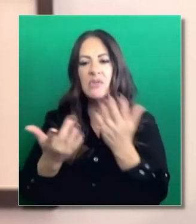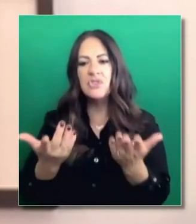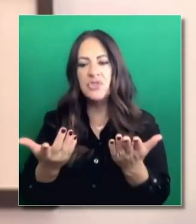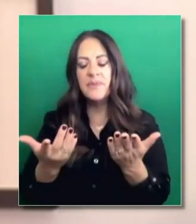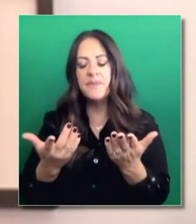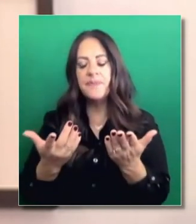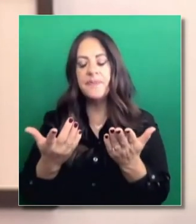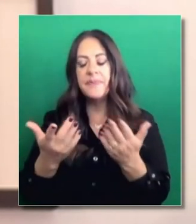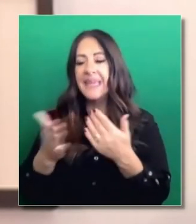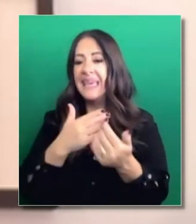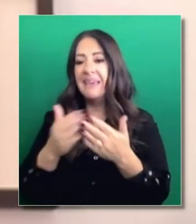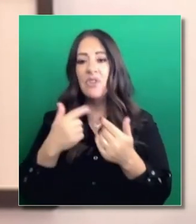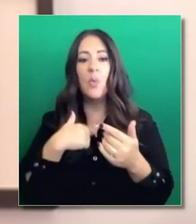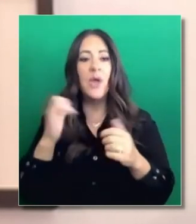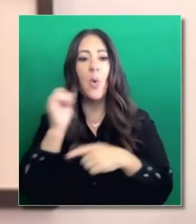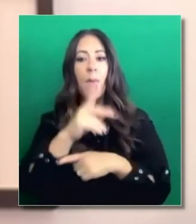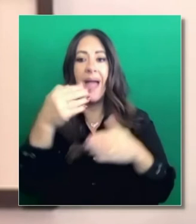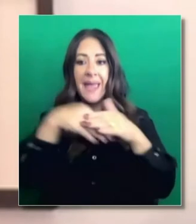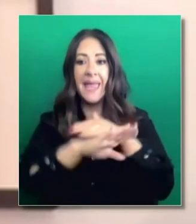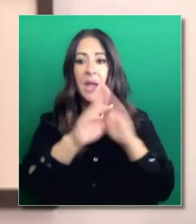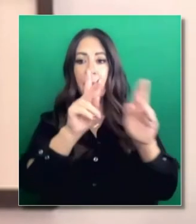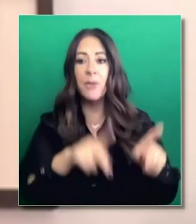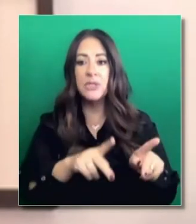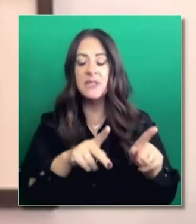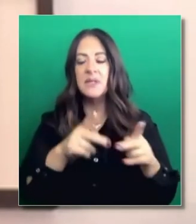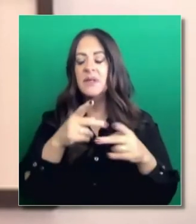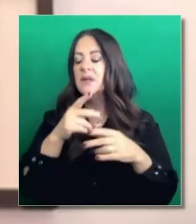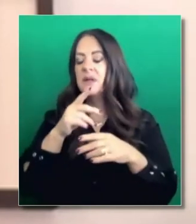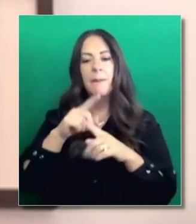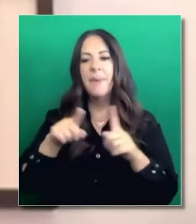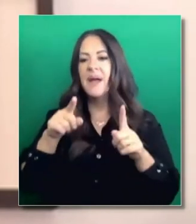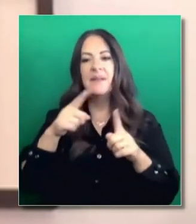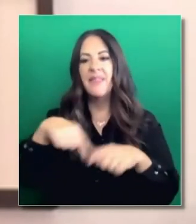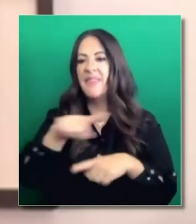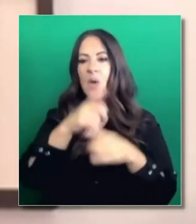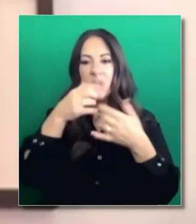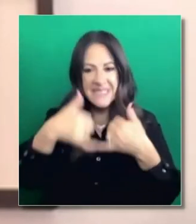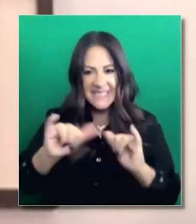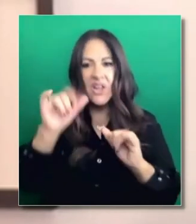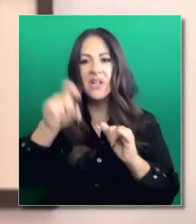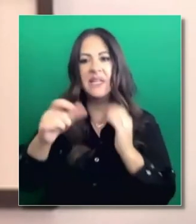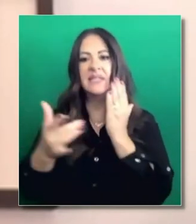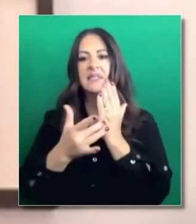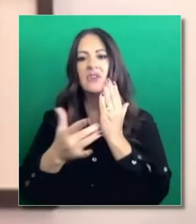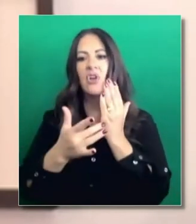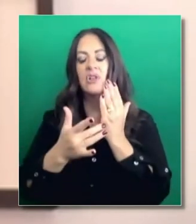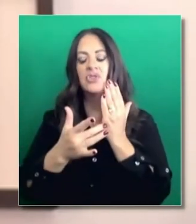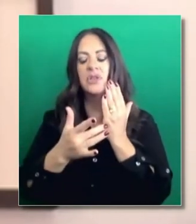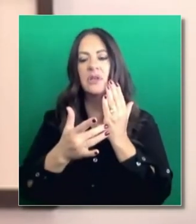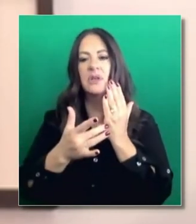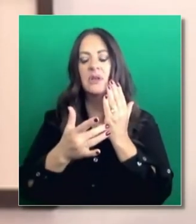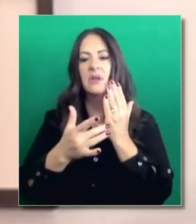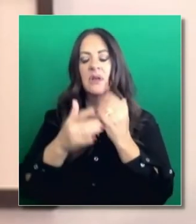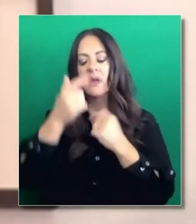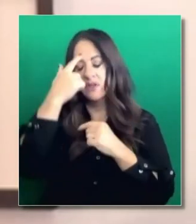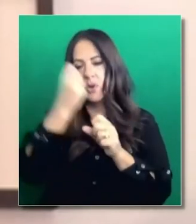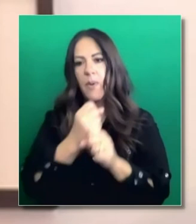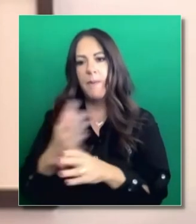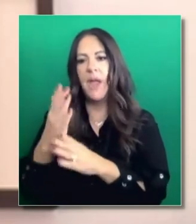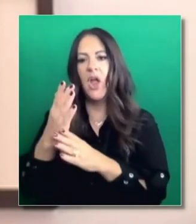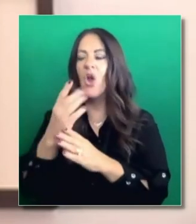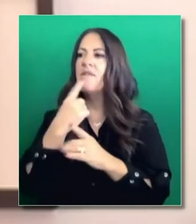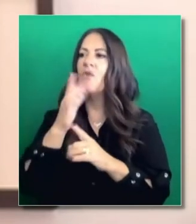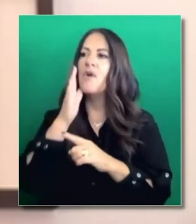apropiada. Incluso cuando las escuelas regresen a aprendizaje en persona, necesitarán esa tecnología para poder prepararse para el